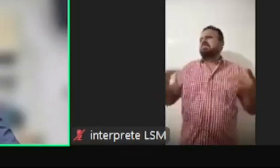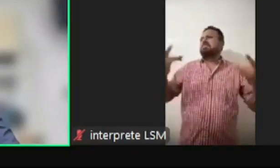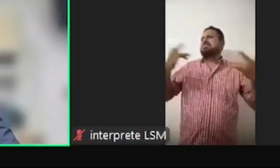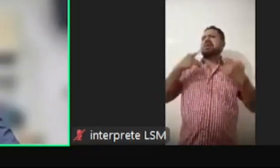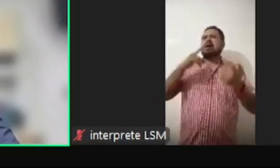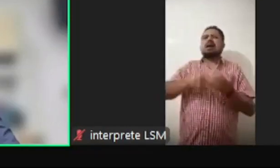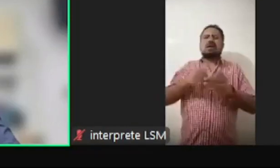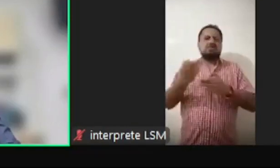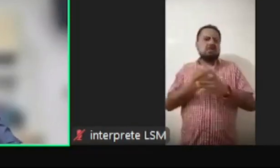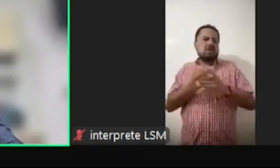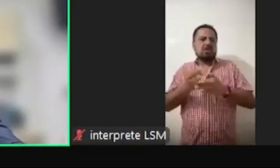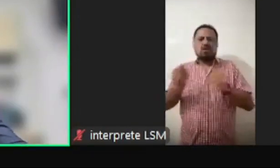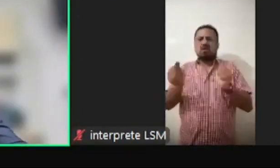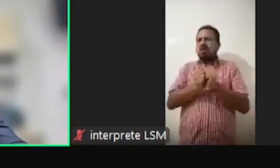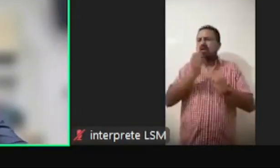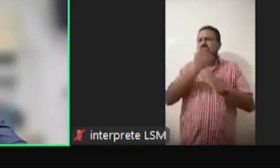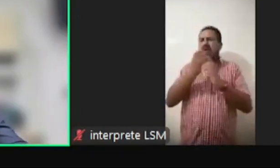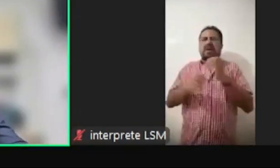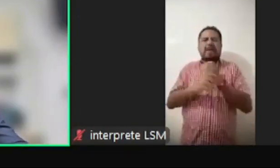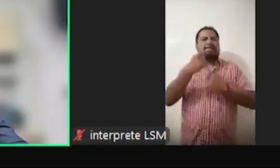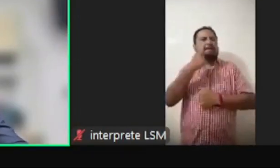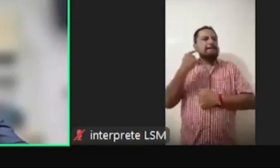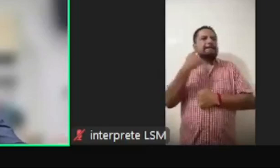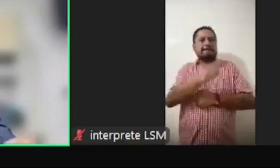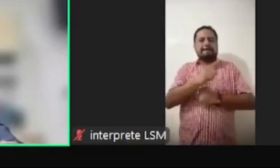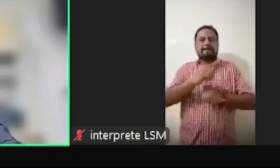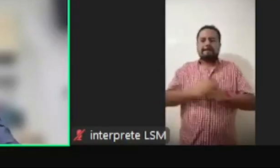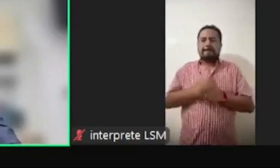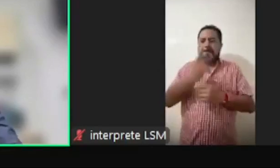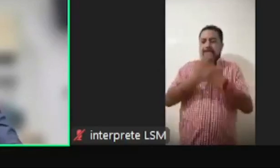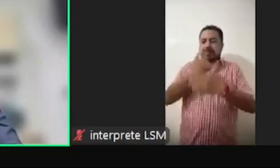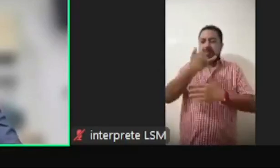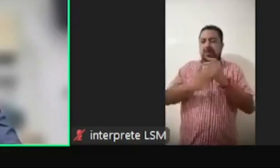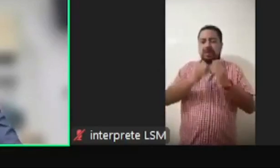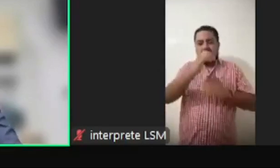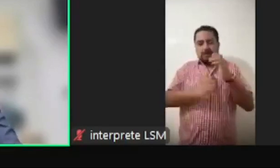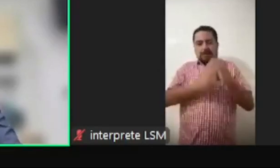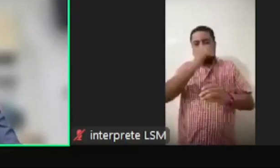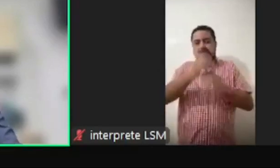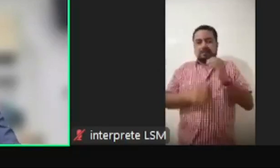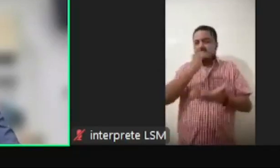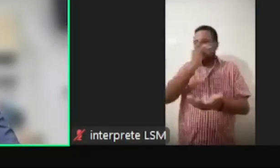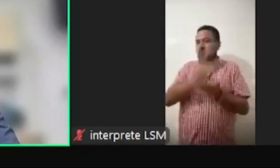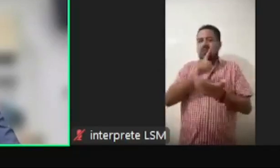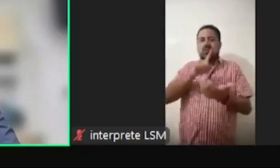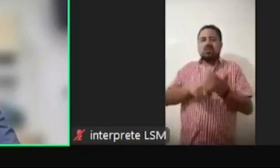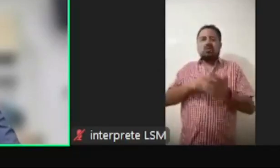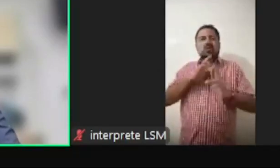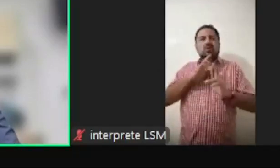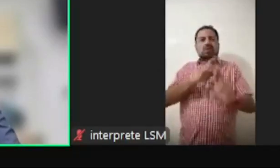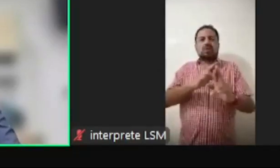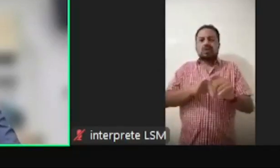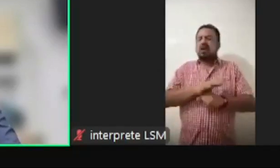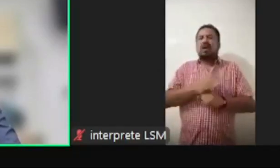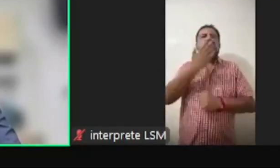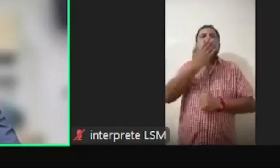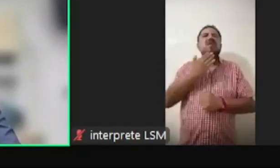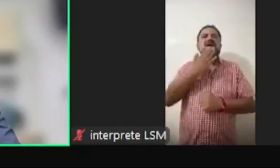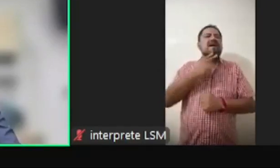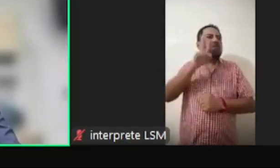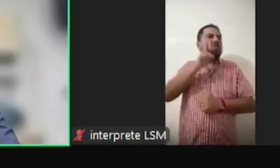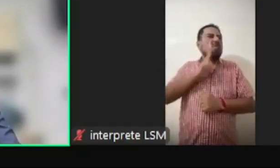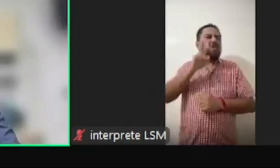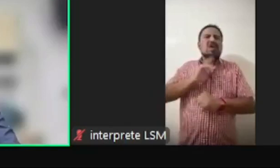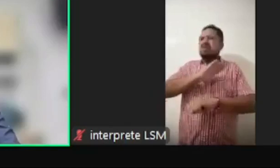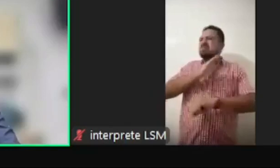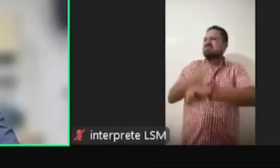Morena respecto de los hechos denunciados. El proyecto concluye con el siguiente punto resolutivo. Único, es inexistente la infracción atribuida